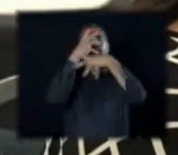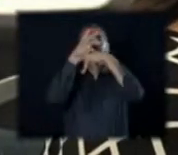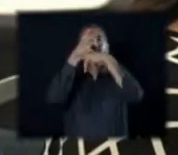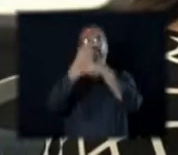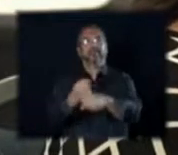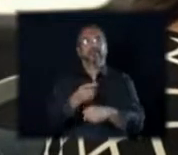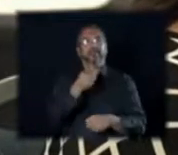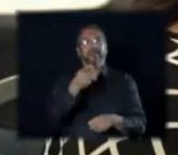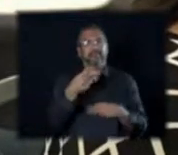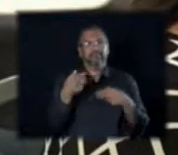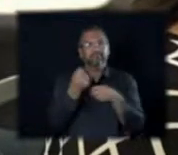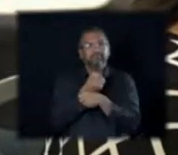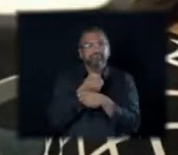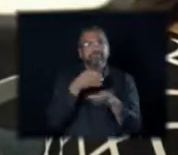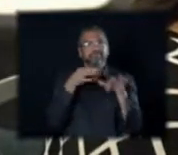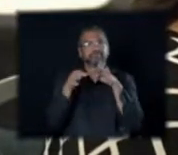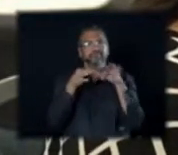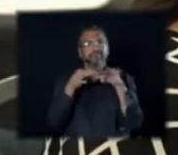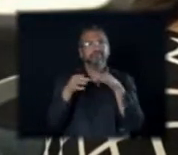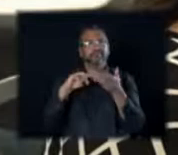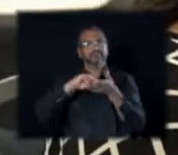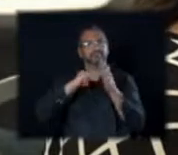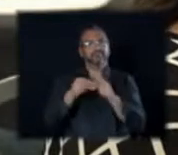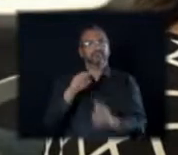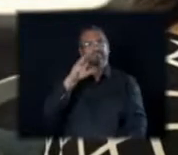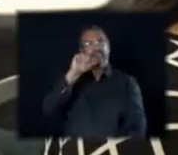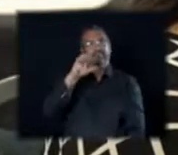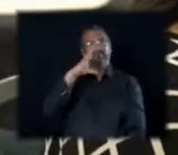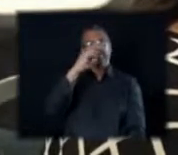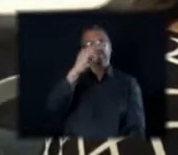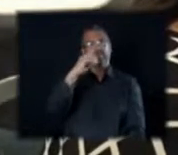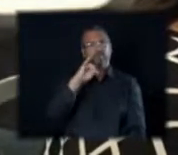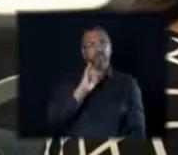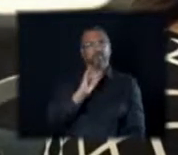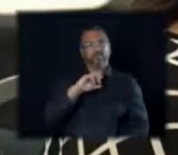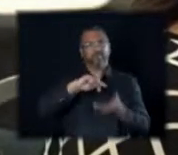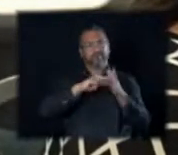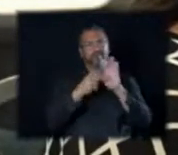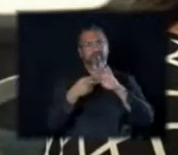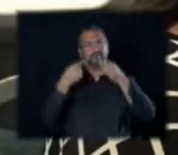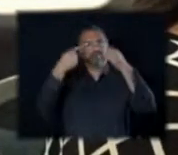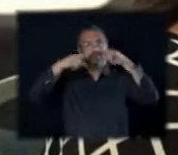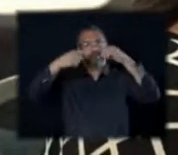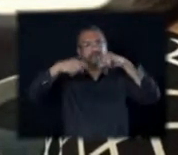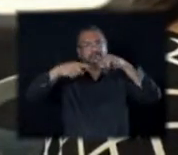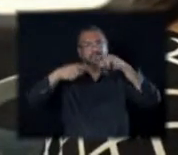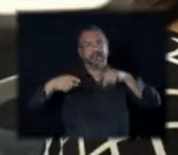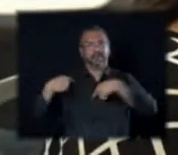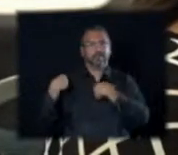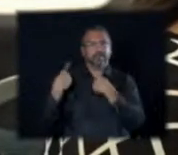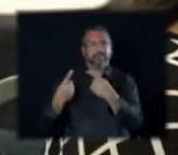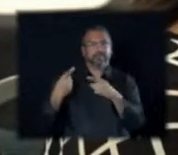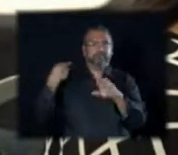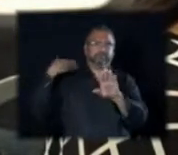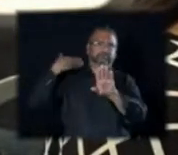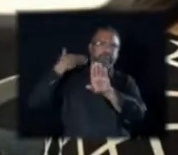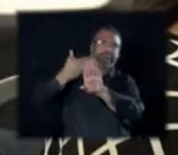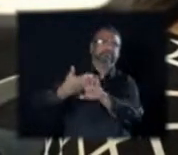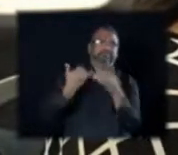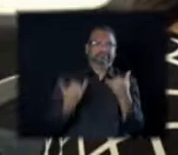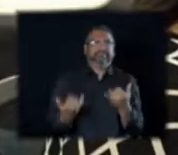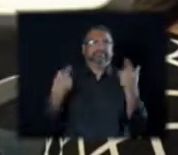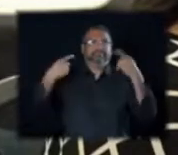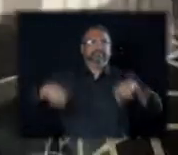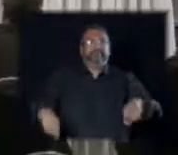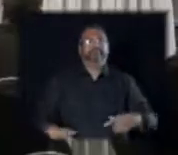Es un resumen fascinante de las tendencias macro que crearon esta situación en la